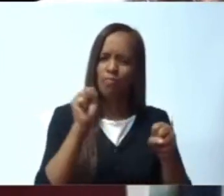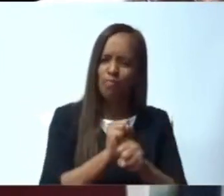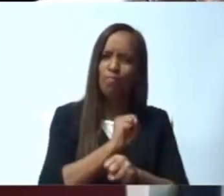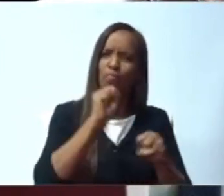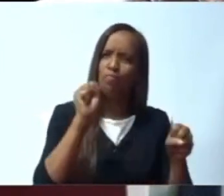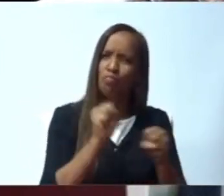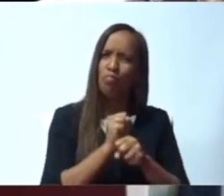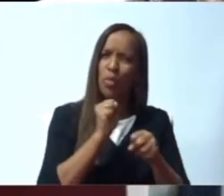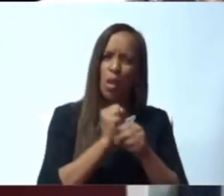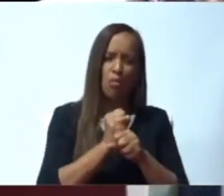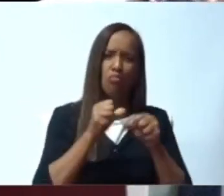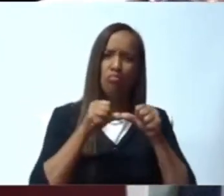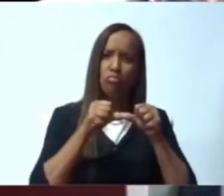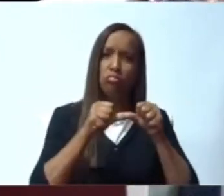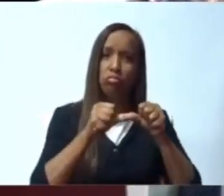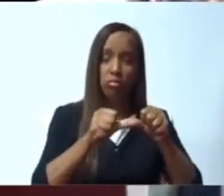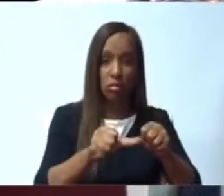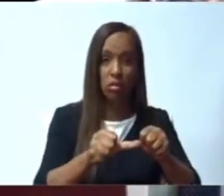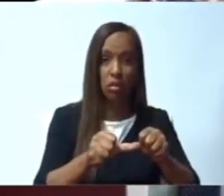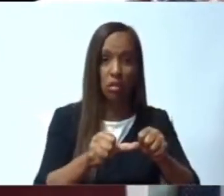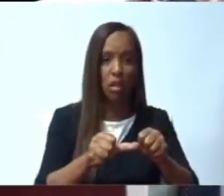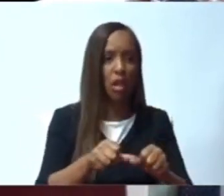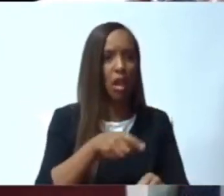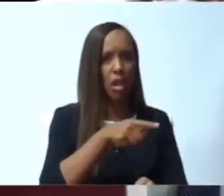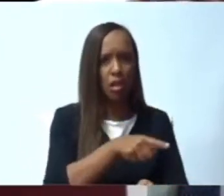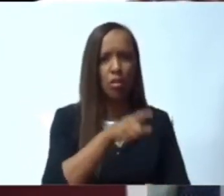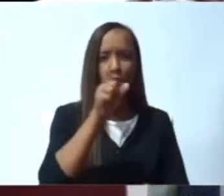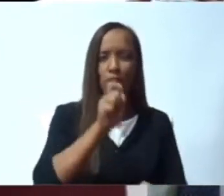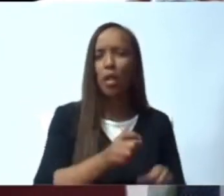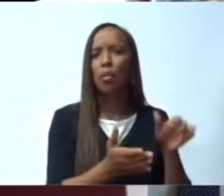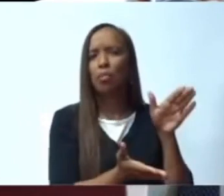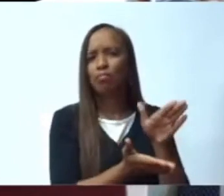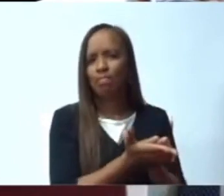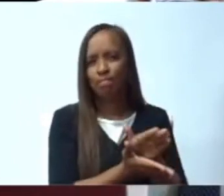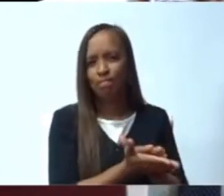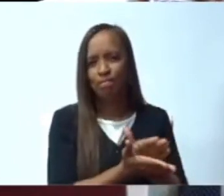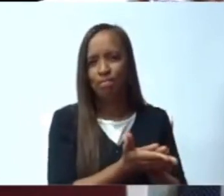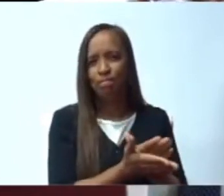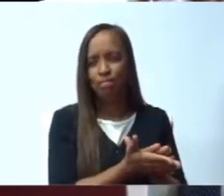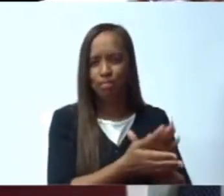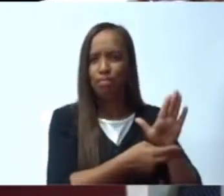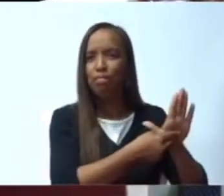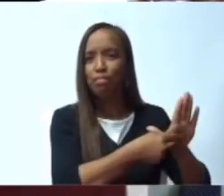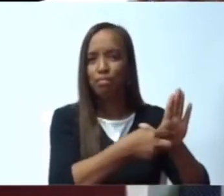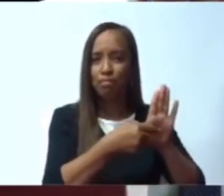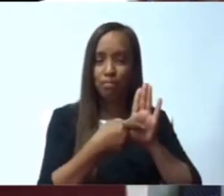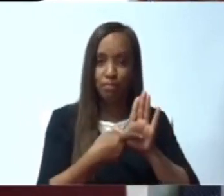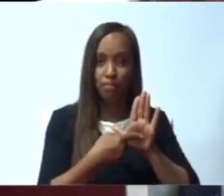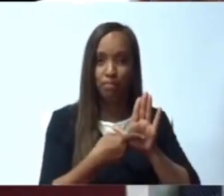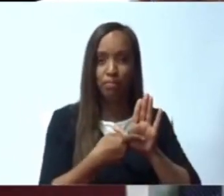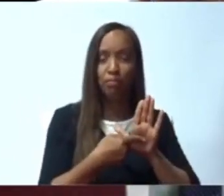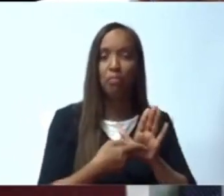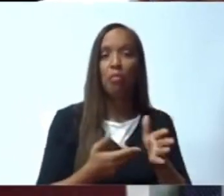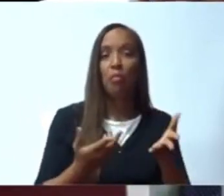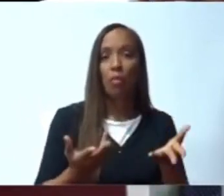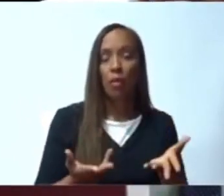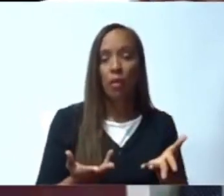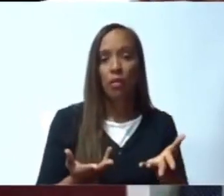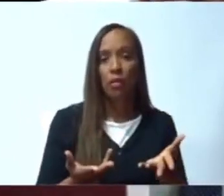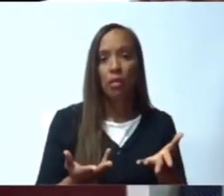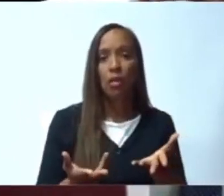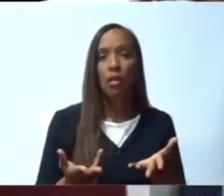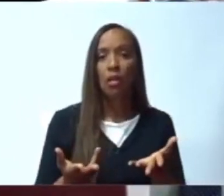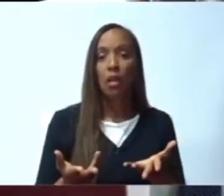ese tiempo ha sido dedicado al bien hacer, y en este caso, a una educación de calidad,